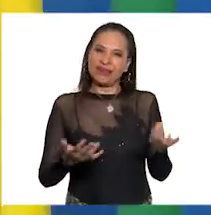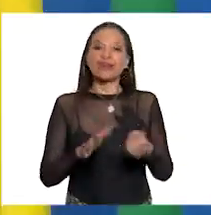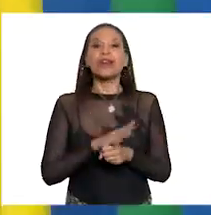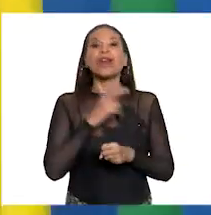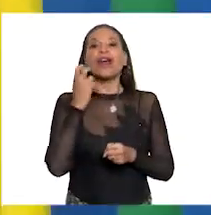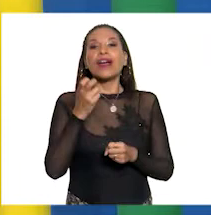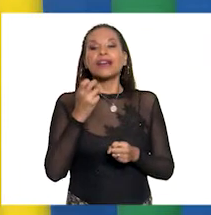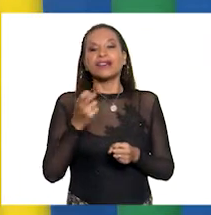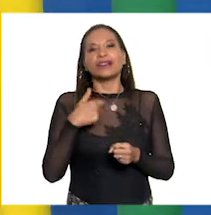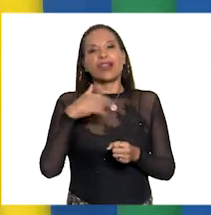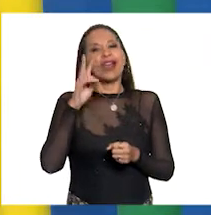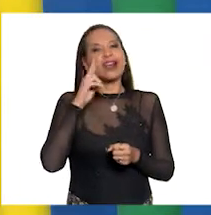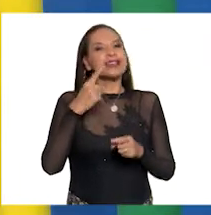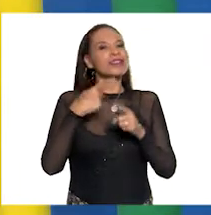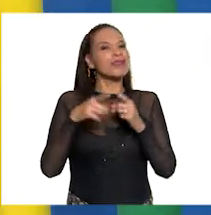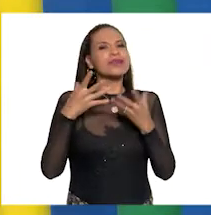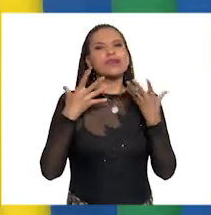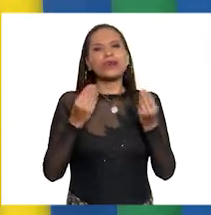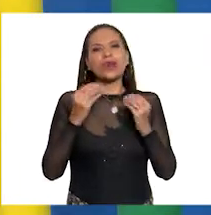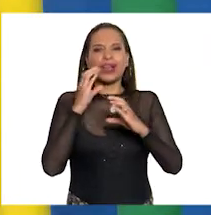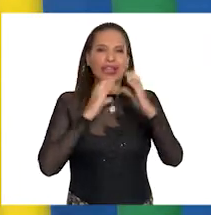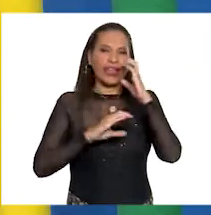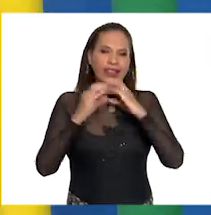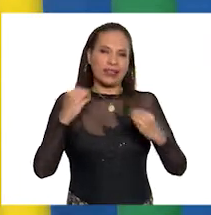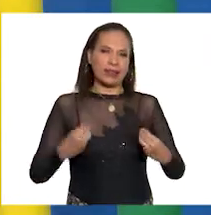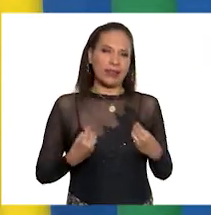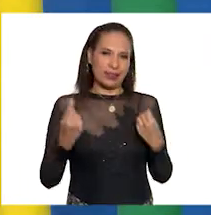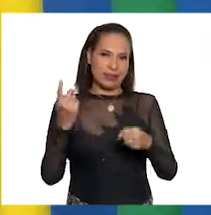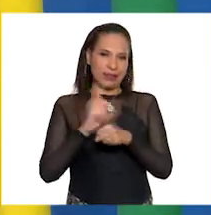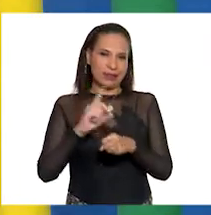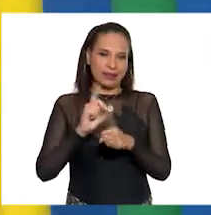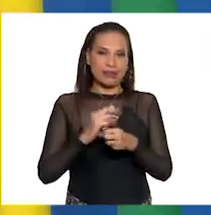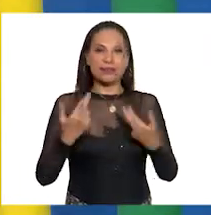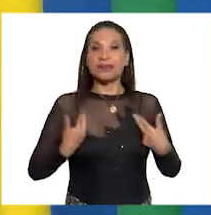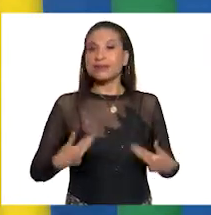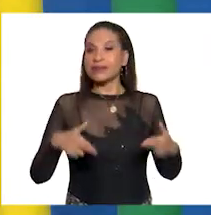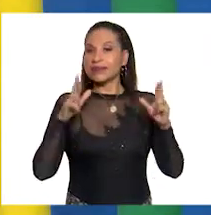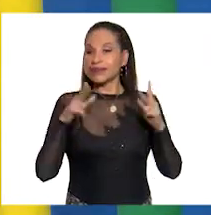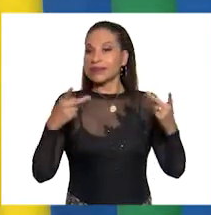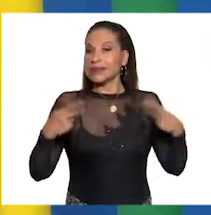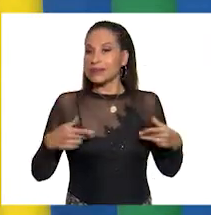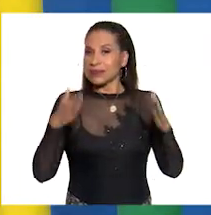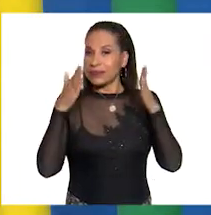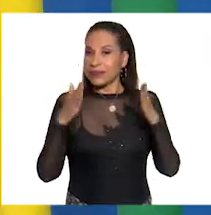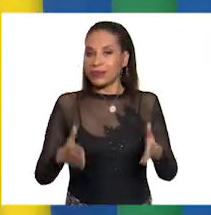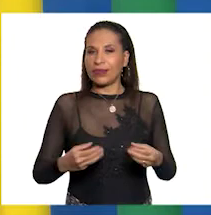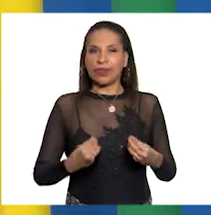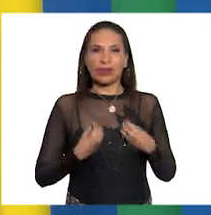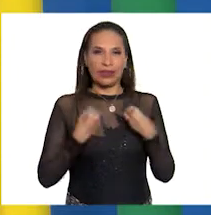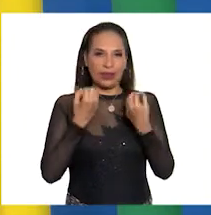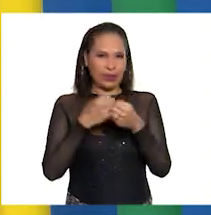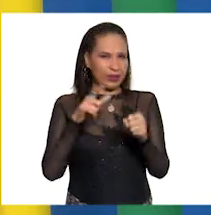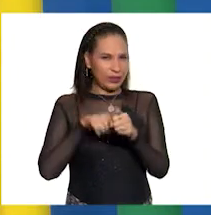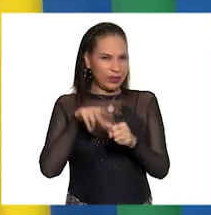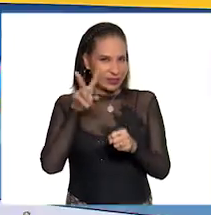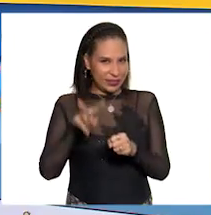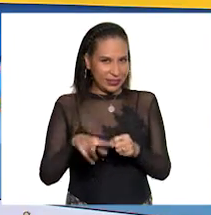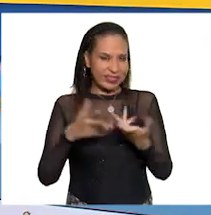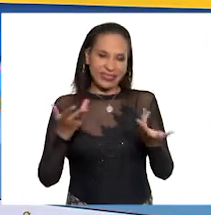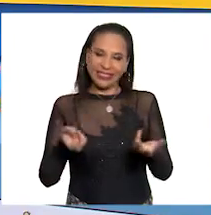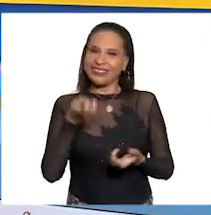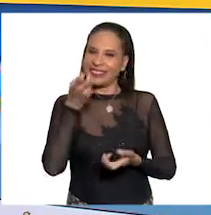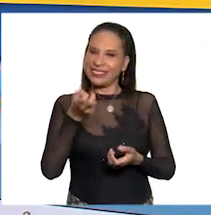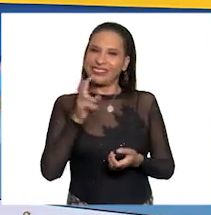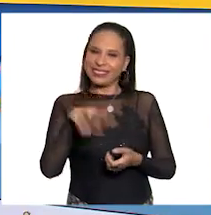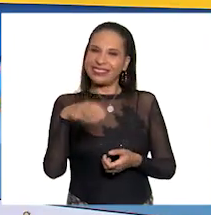entiendo. Con razón retrataban muchos temas de la vida cotidiana y representaban personajes de la realidad social, ¿cierto? Claro,